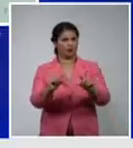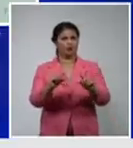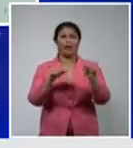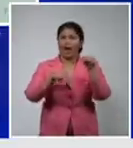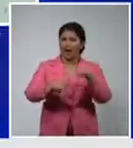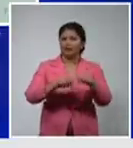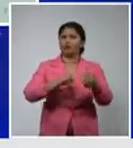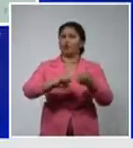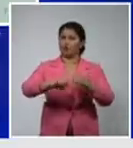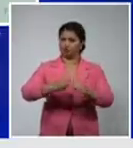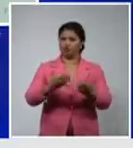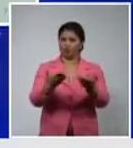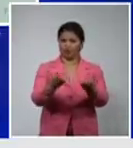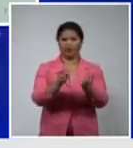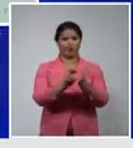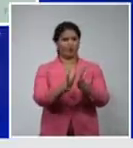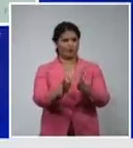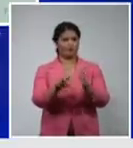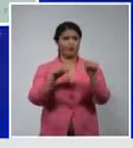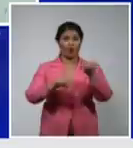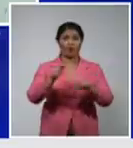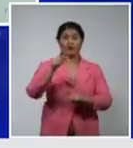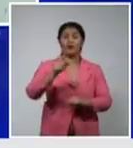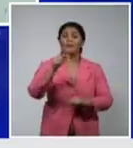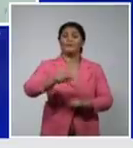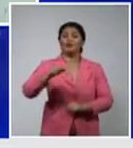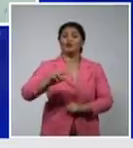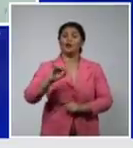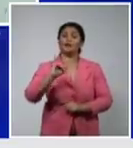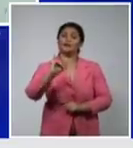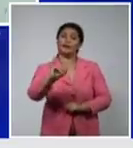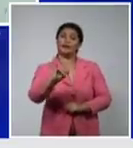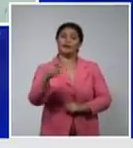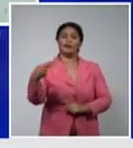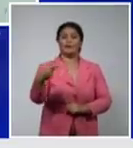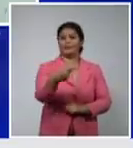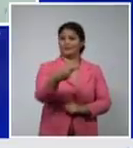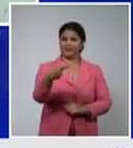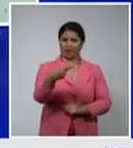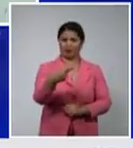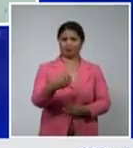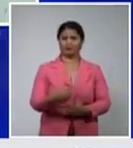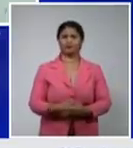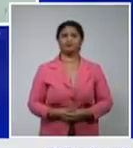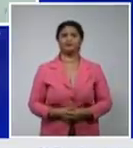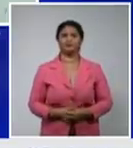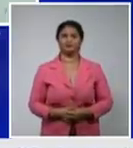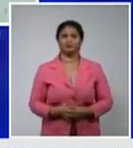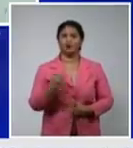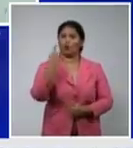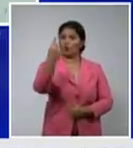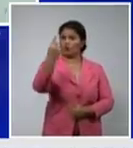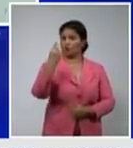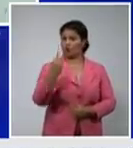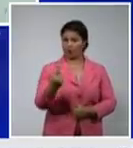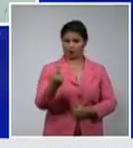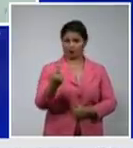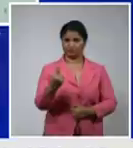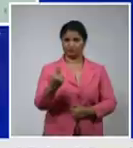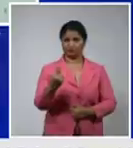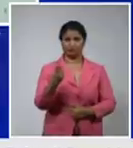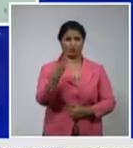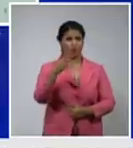pandemia, 6 menos, 1 en Colón y 1 en Betancur, son 2 casos autóctonos.